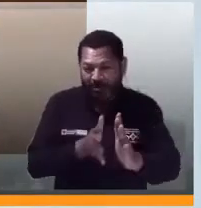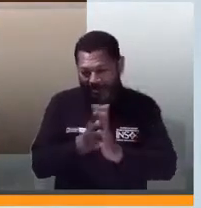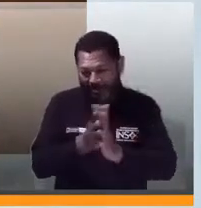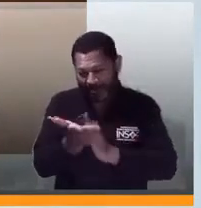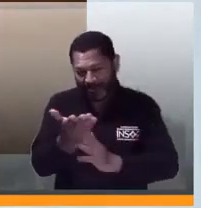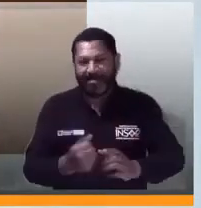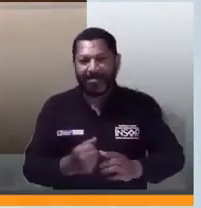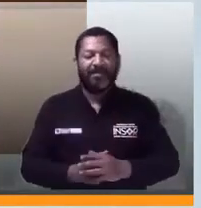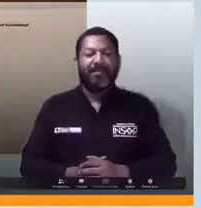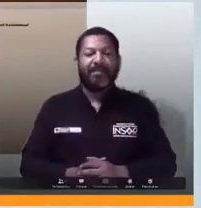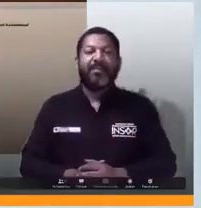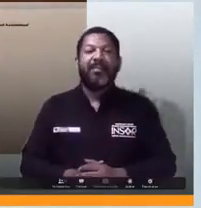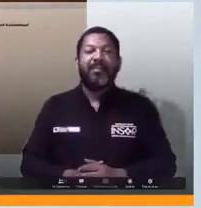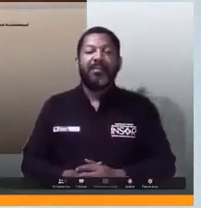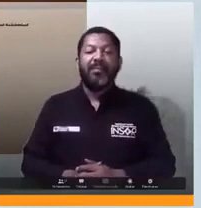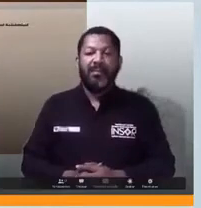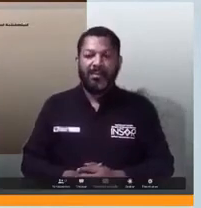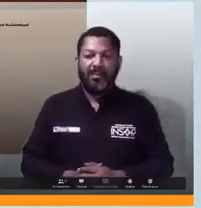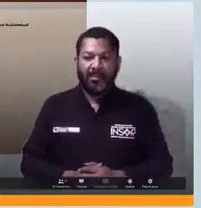talleres.